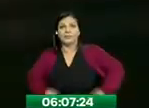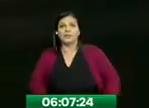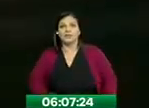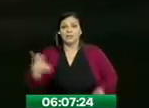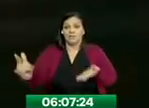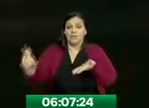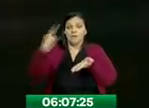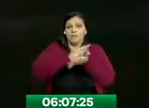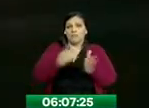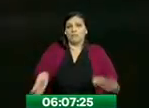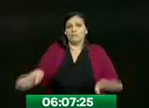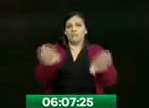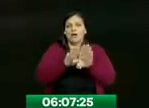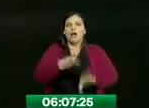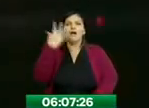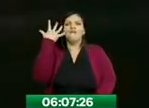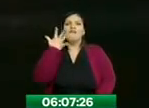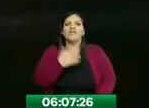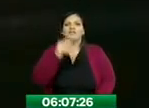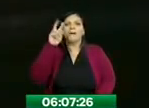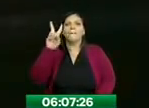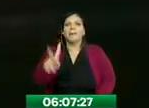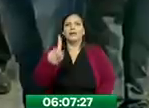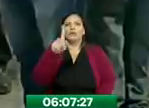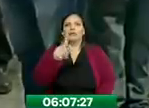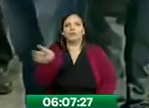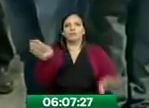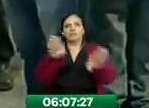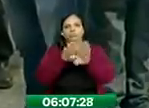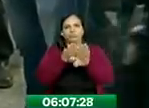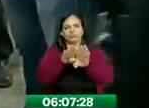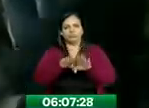días, se suma la paralización de vuelos domésticos.